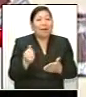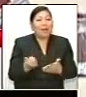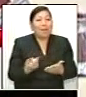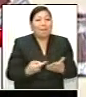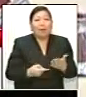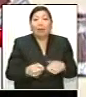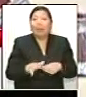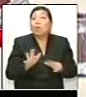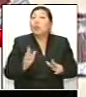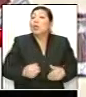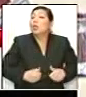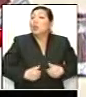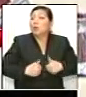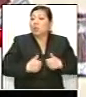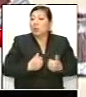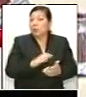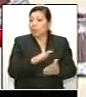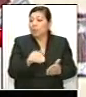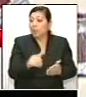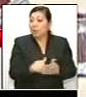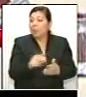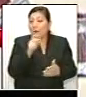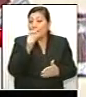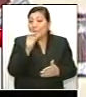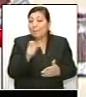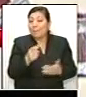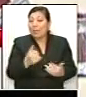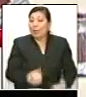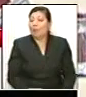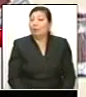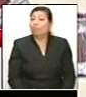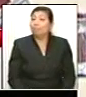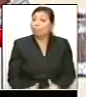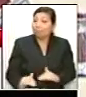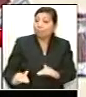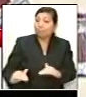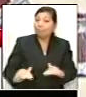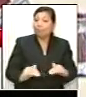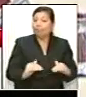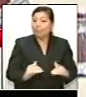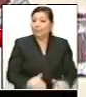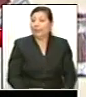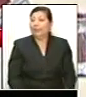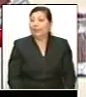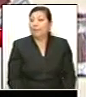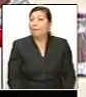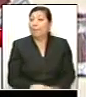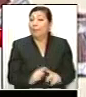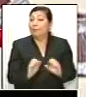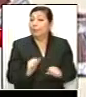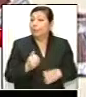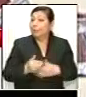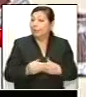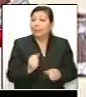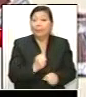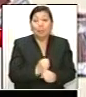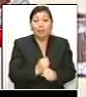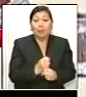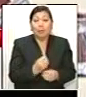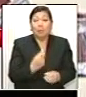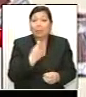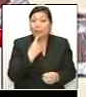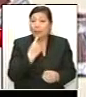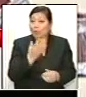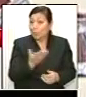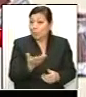se trata de vida de todos los peruanos, y en esa línea vamos a ayudar y vamos a seguir trabajando nosotros, como bien está